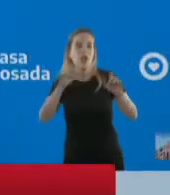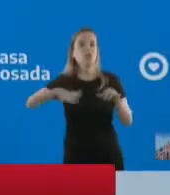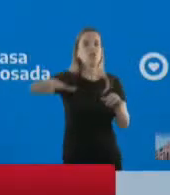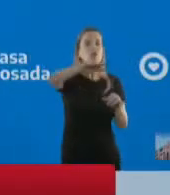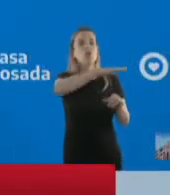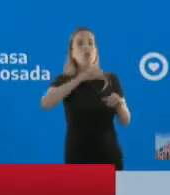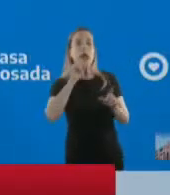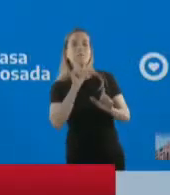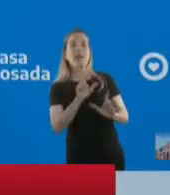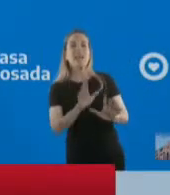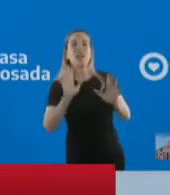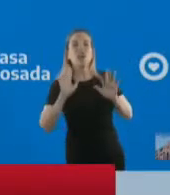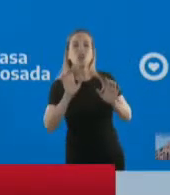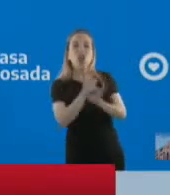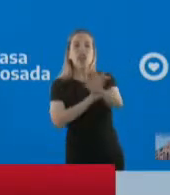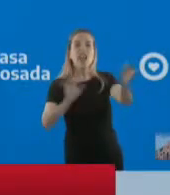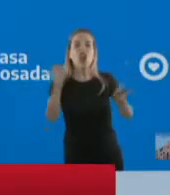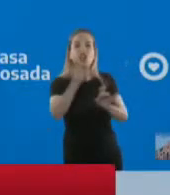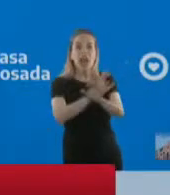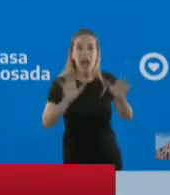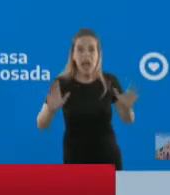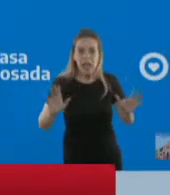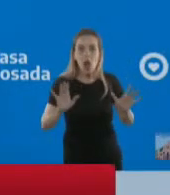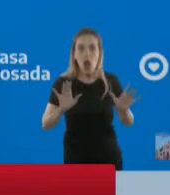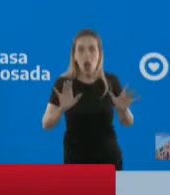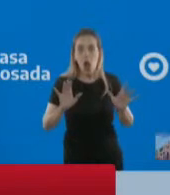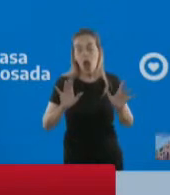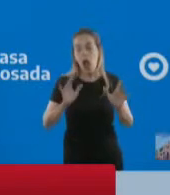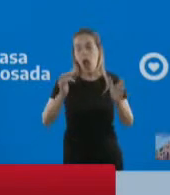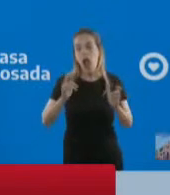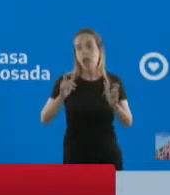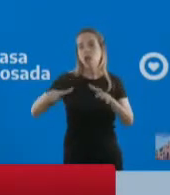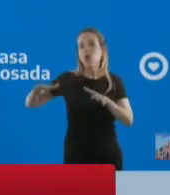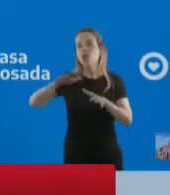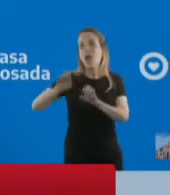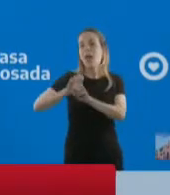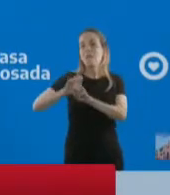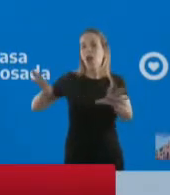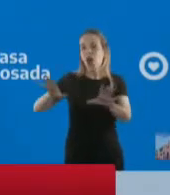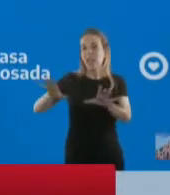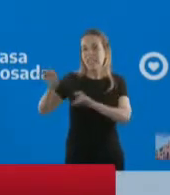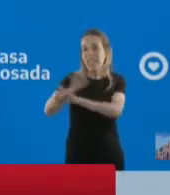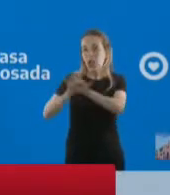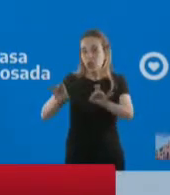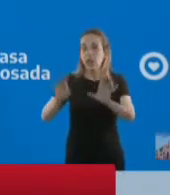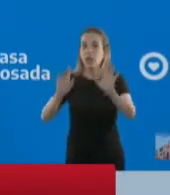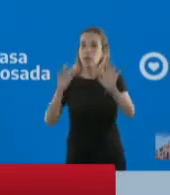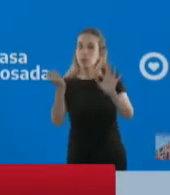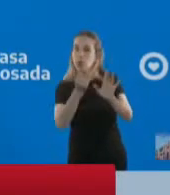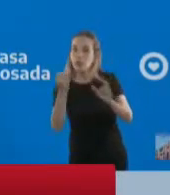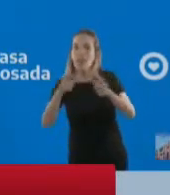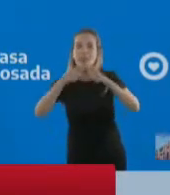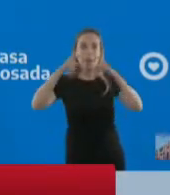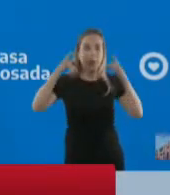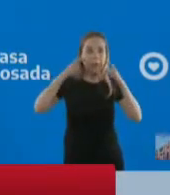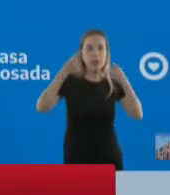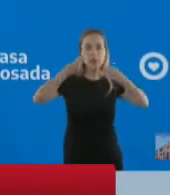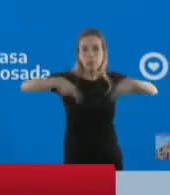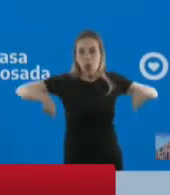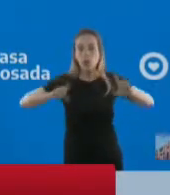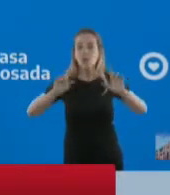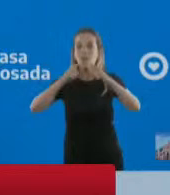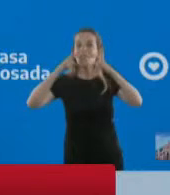evitado si las vacunas hubieran llegado a tiempo, si no hubiera habido estos contratos tan poco transparentes con Rusia, que además